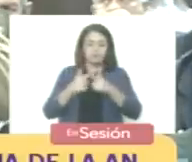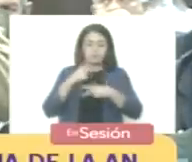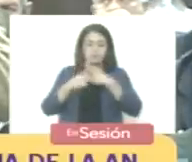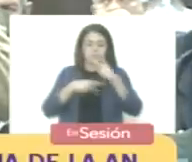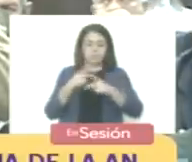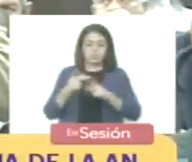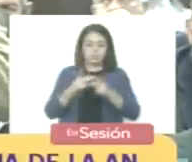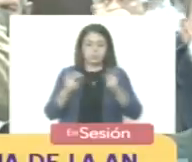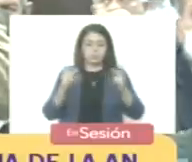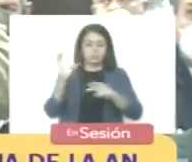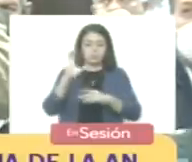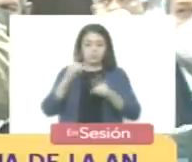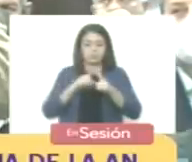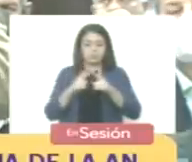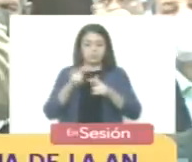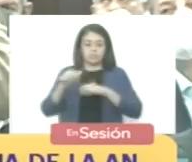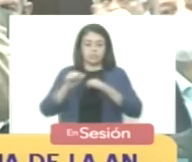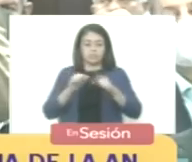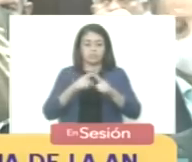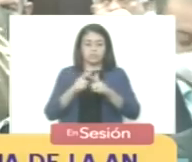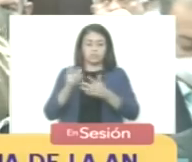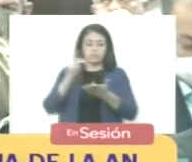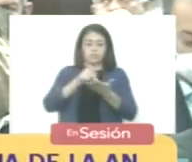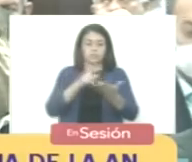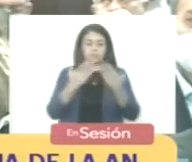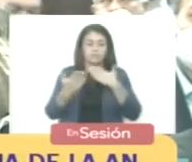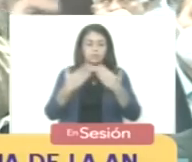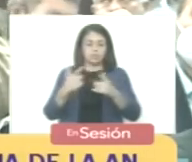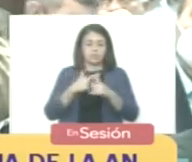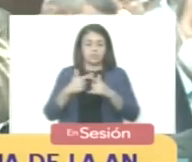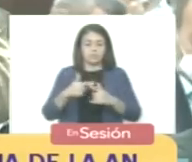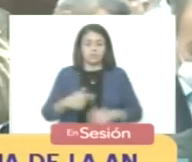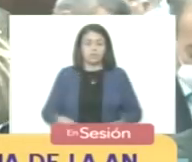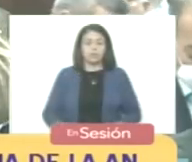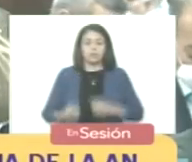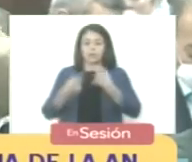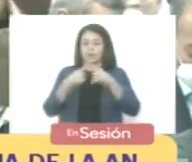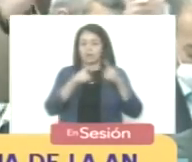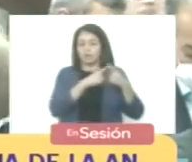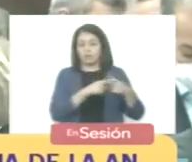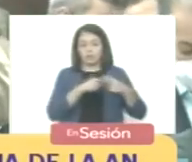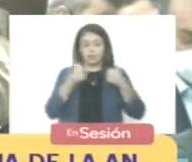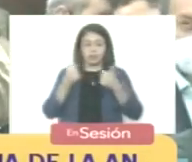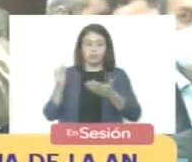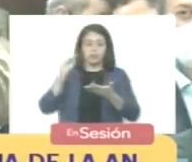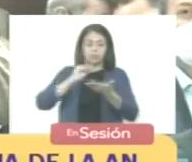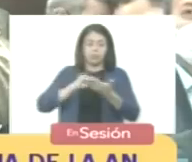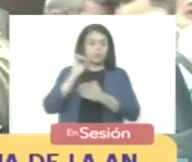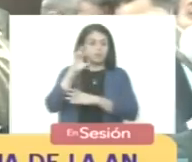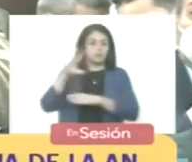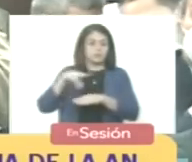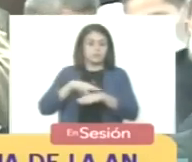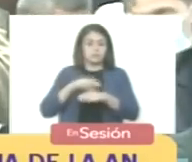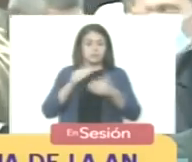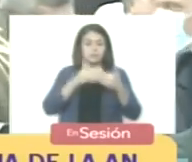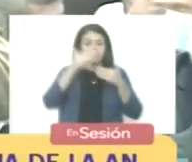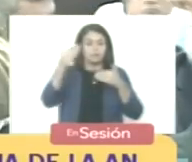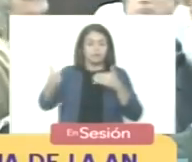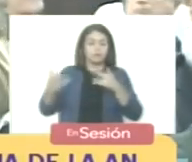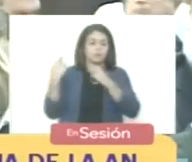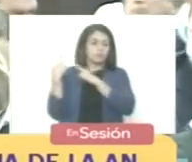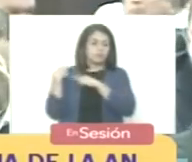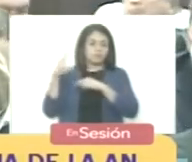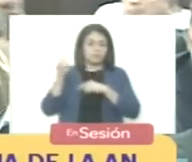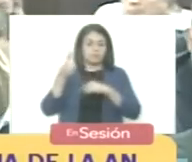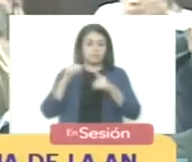caraqueña, en los avatares de la política caraqueña donde nos tocó compartir, desde trincheras distintas, luego en este Parlamento, luego afuera representando a Venezuela y